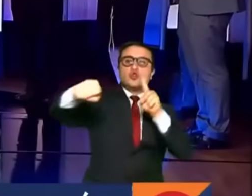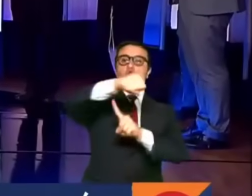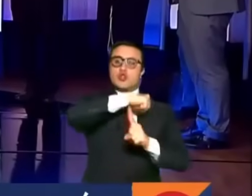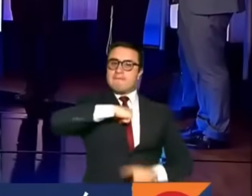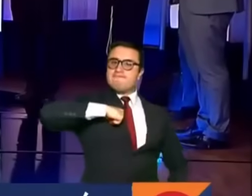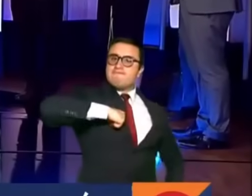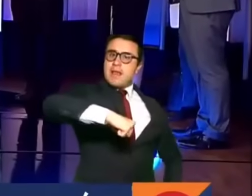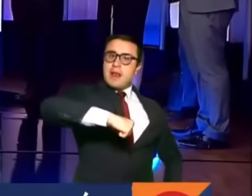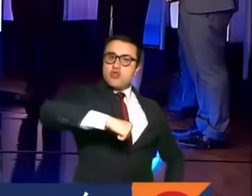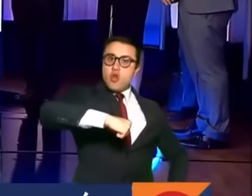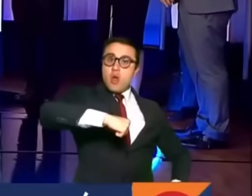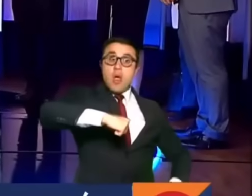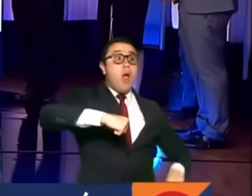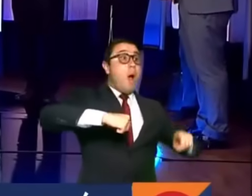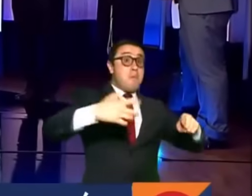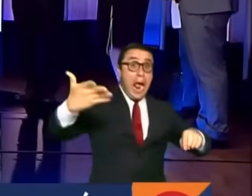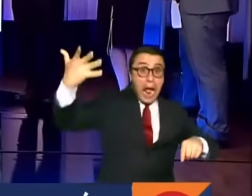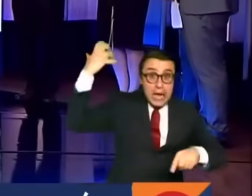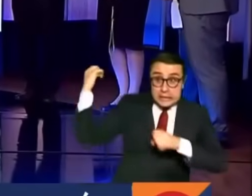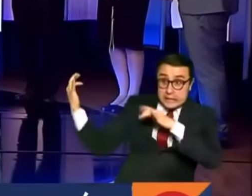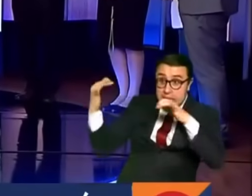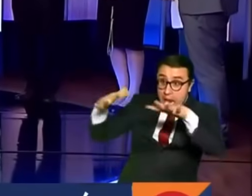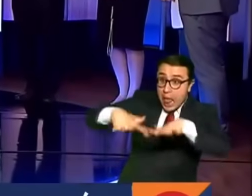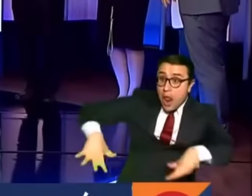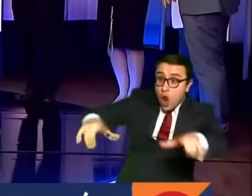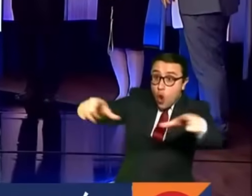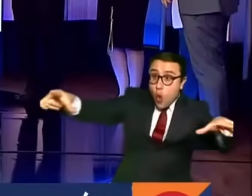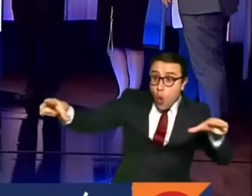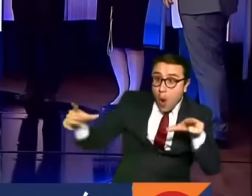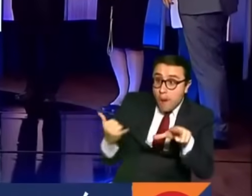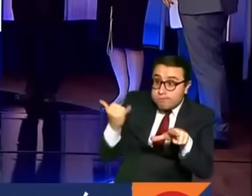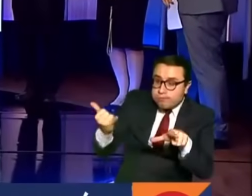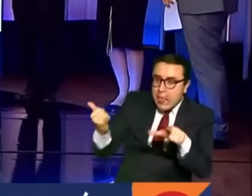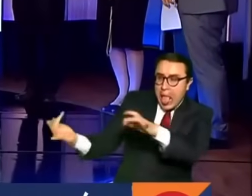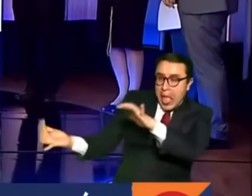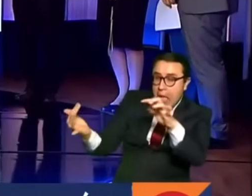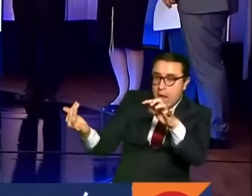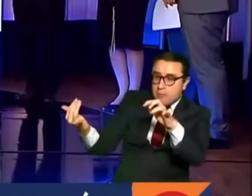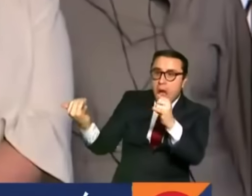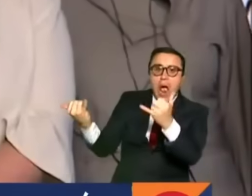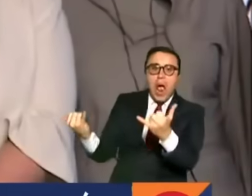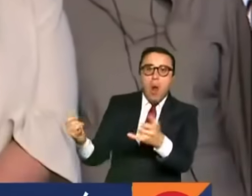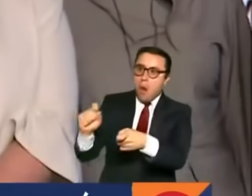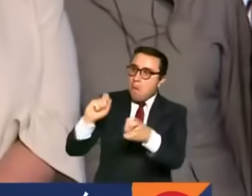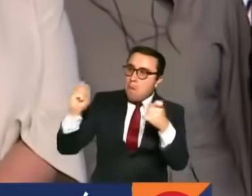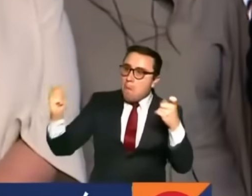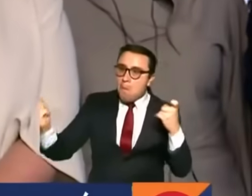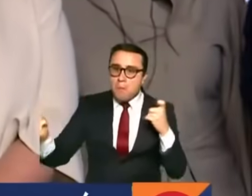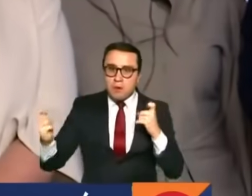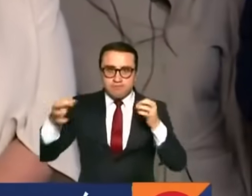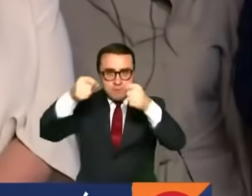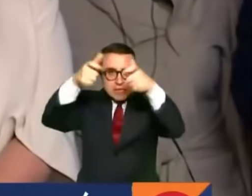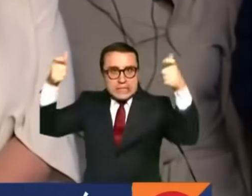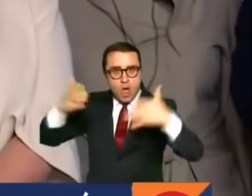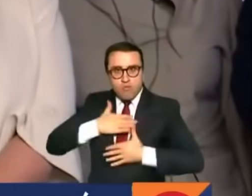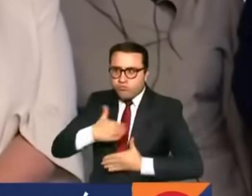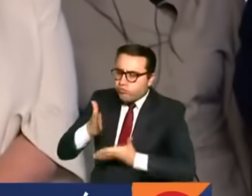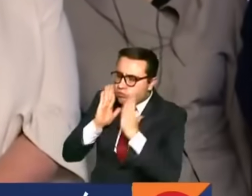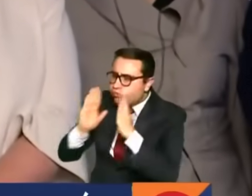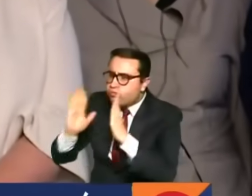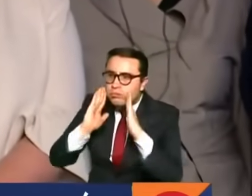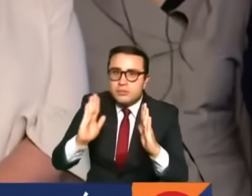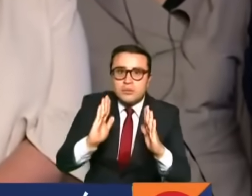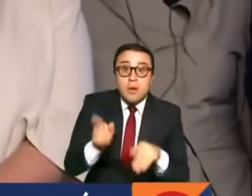donde antaño fue la guerra. Son territorios, como todos sabemos, olvidados desde hace 2 siglos, donde las